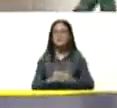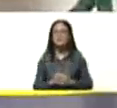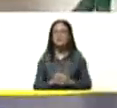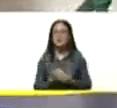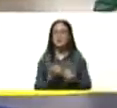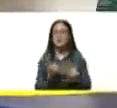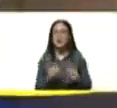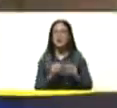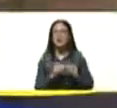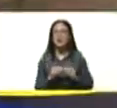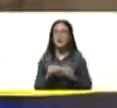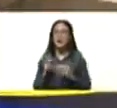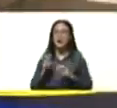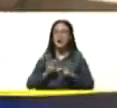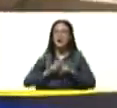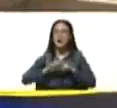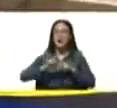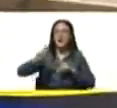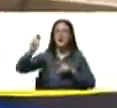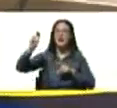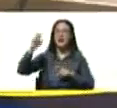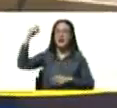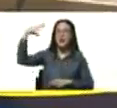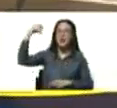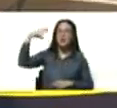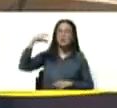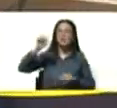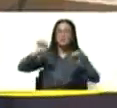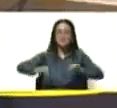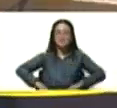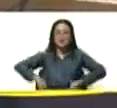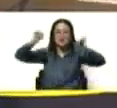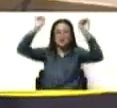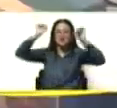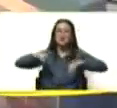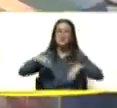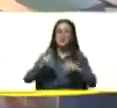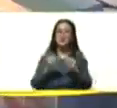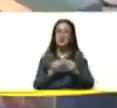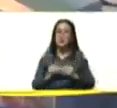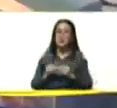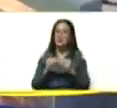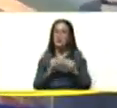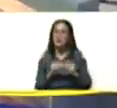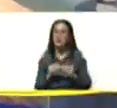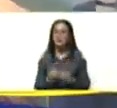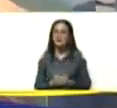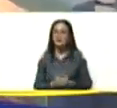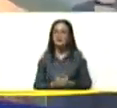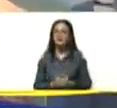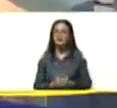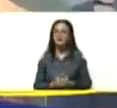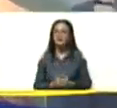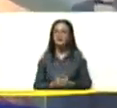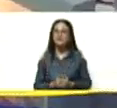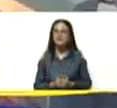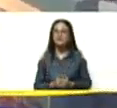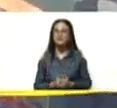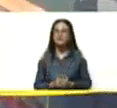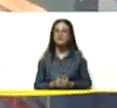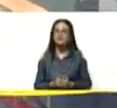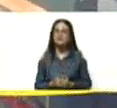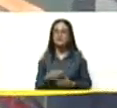arreglar las escaleras, la iluminaria, la Santa María, presidente. Vamos a comenzar por la esquina La Bolsa, donde esa estación del